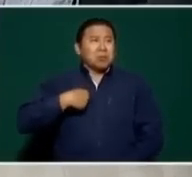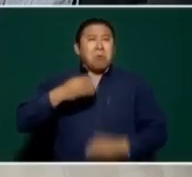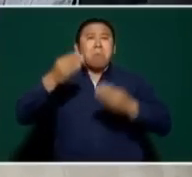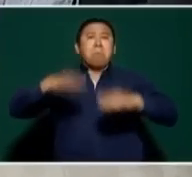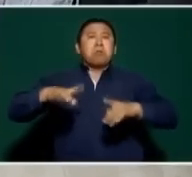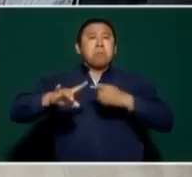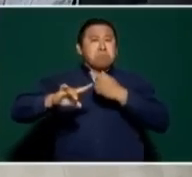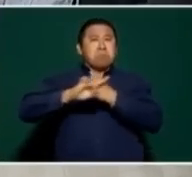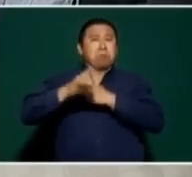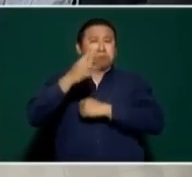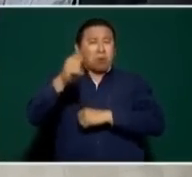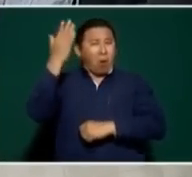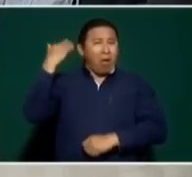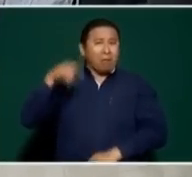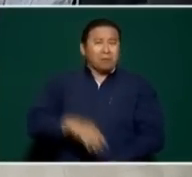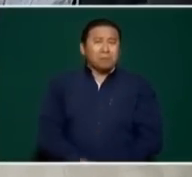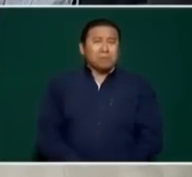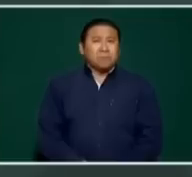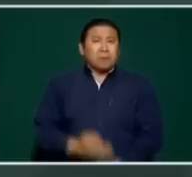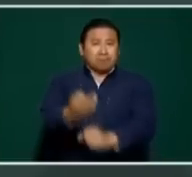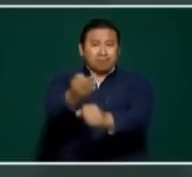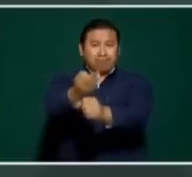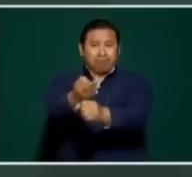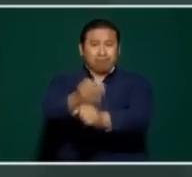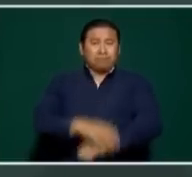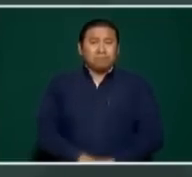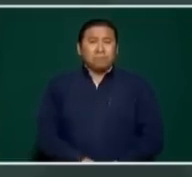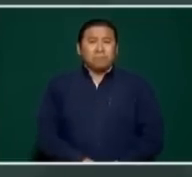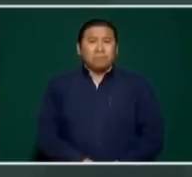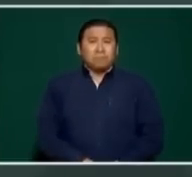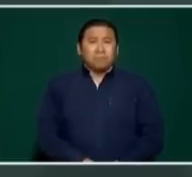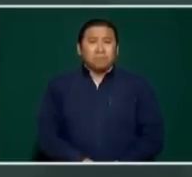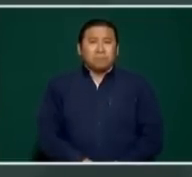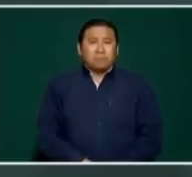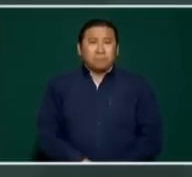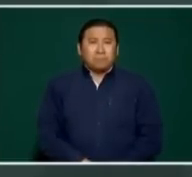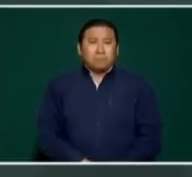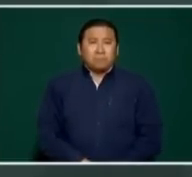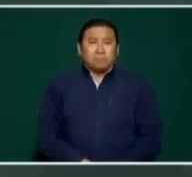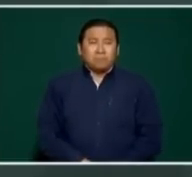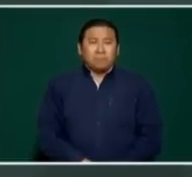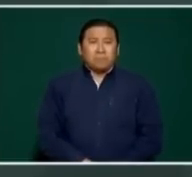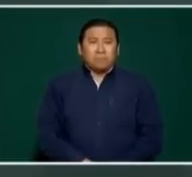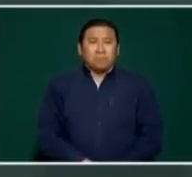sí. Y ahora, sí,